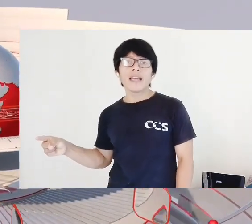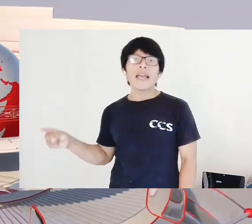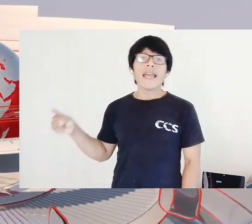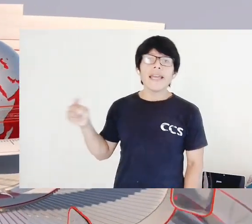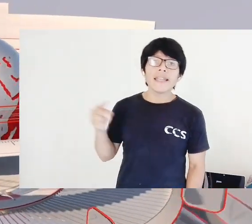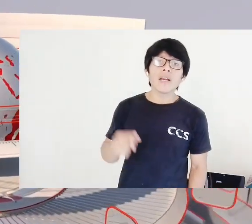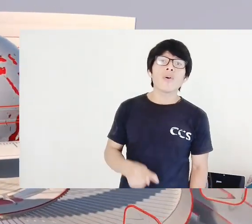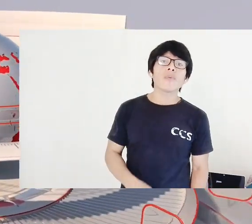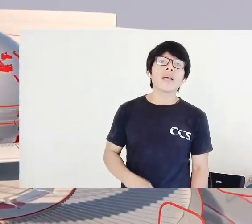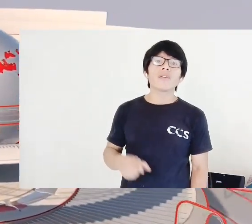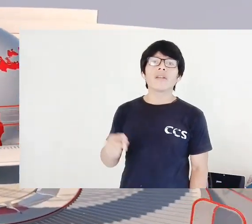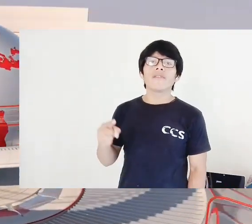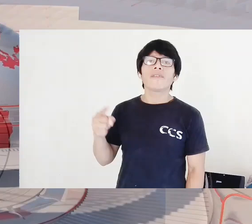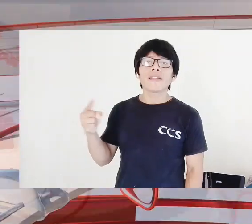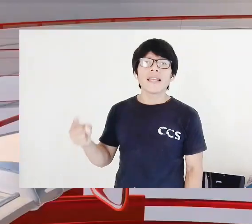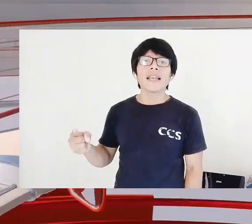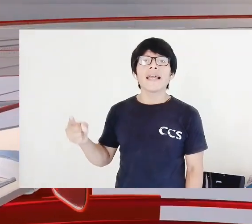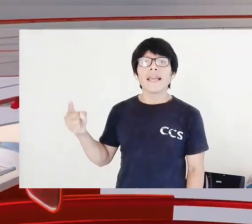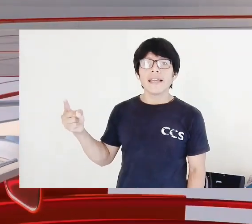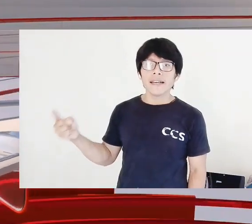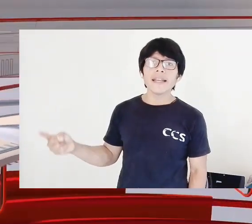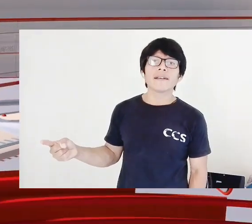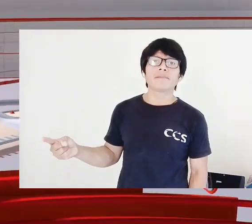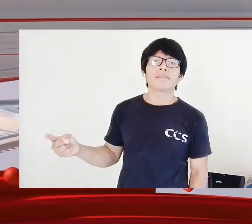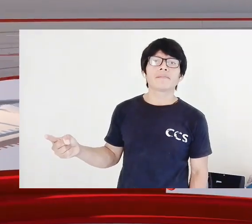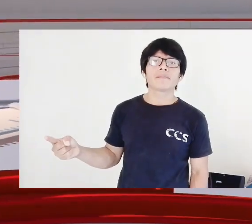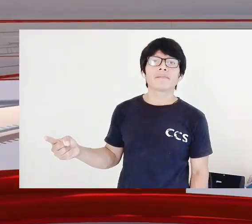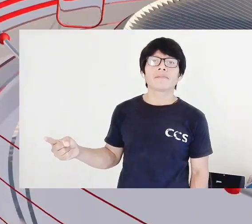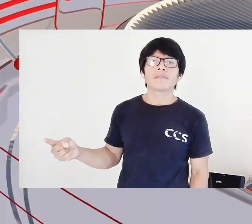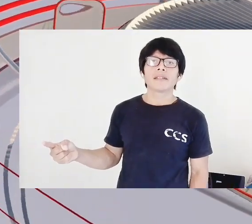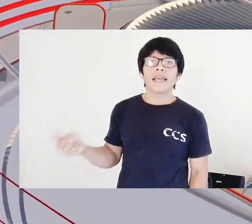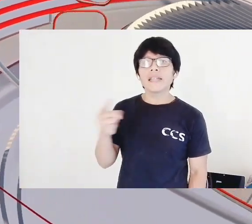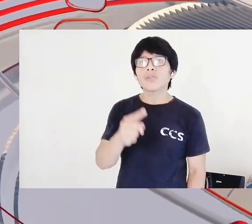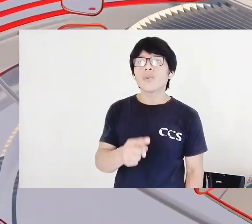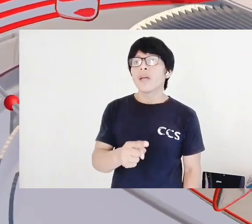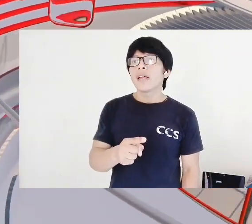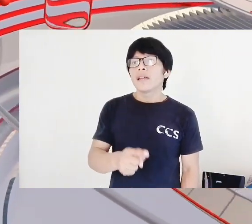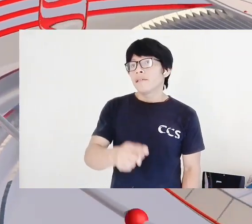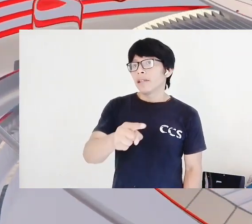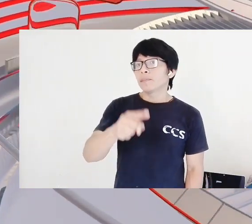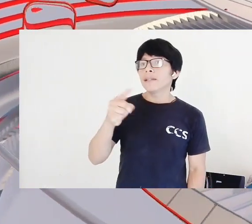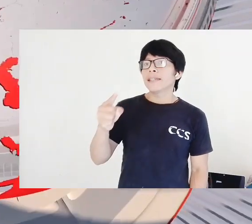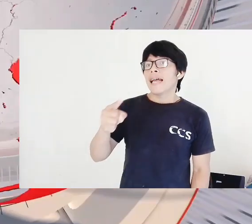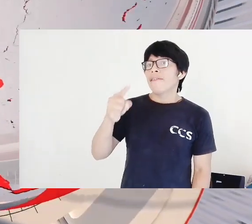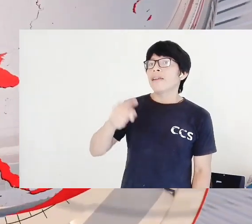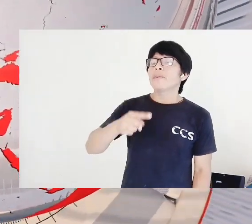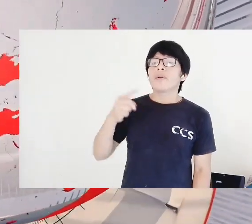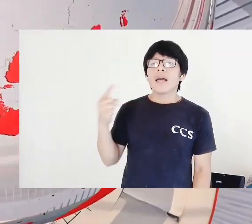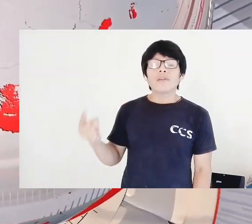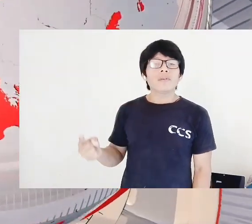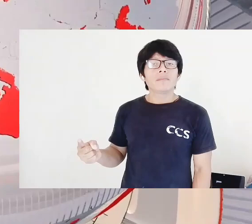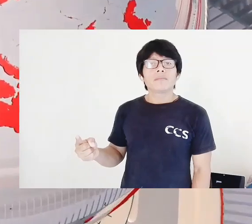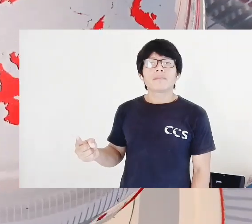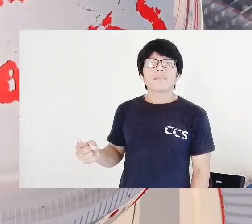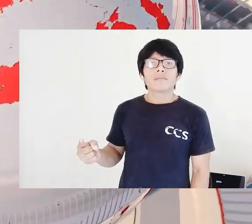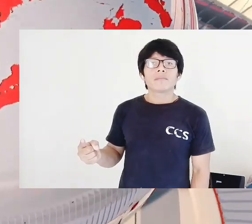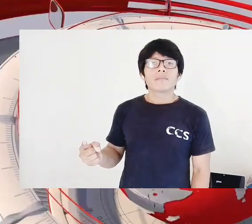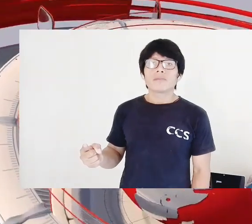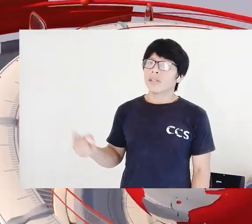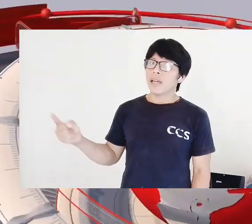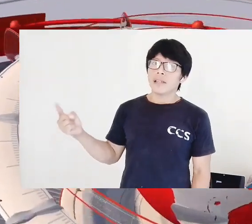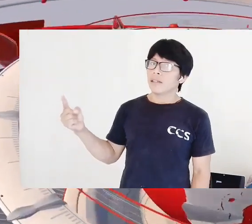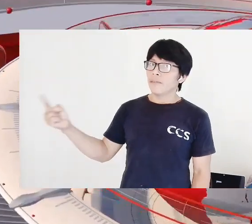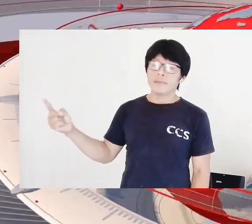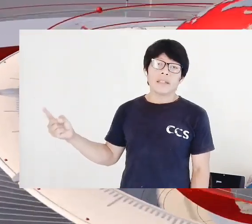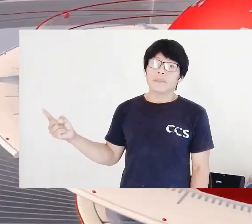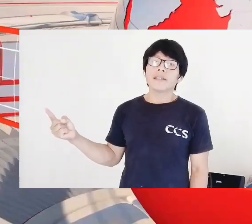Veracruz en el gobierno de Fidel Herrera. Esto después de haber violado,